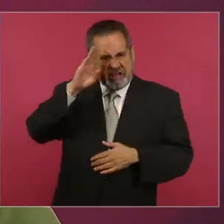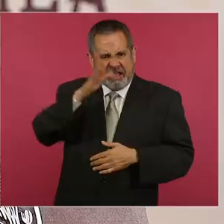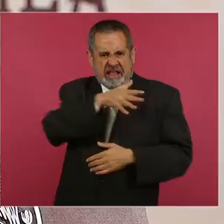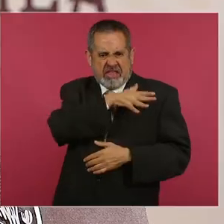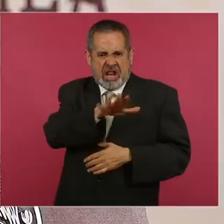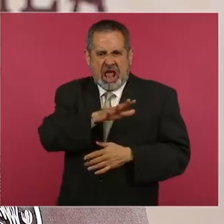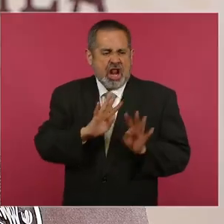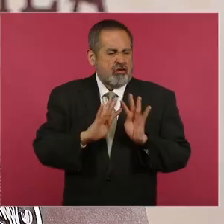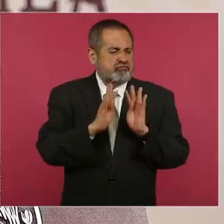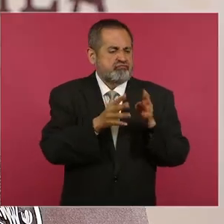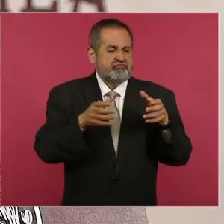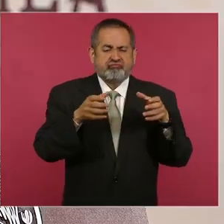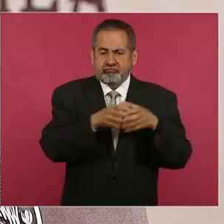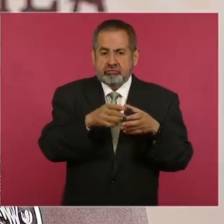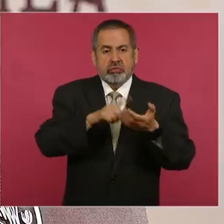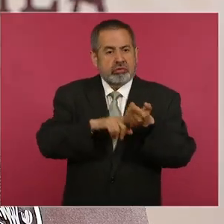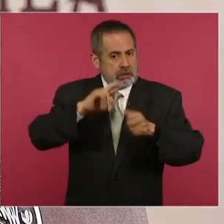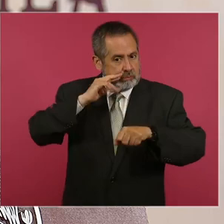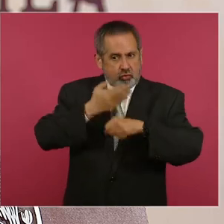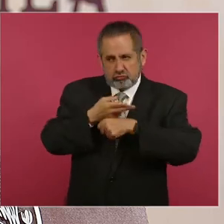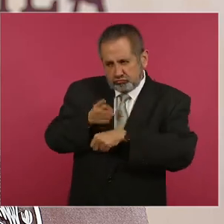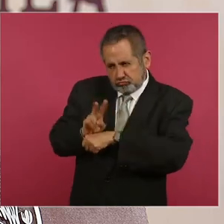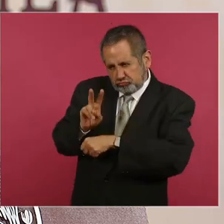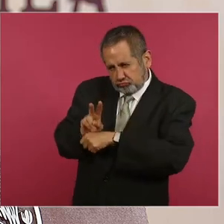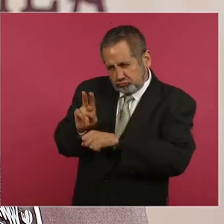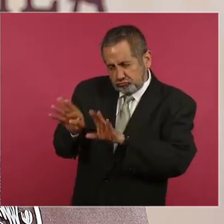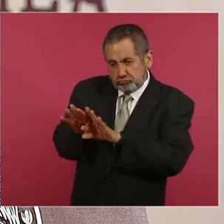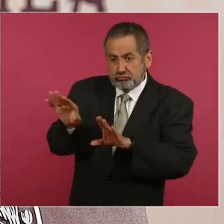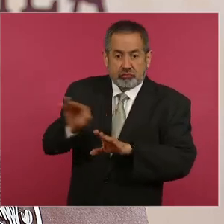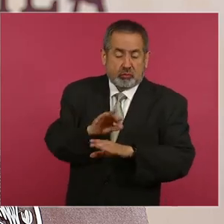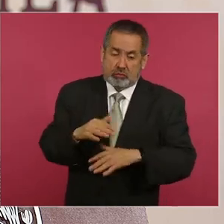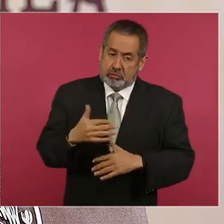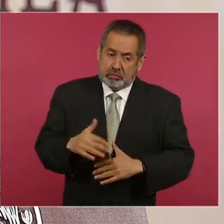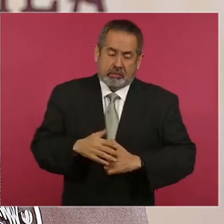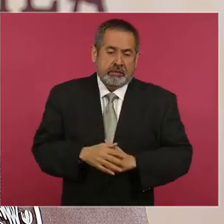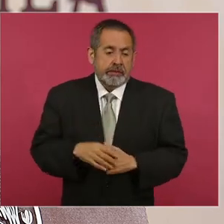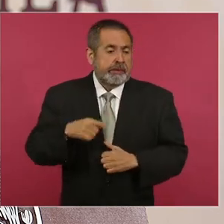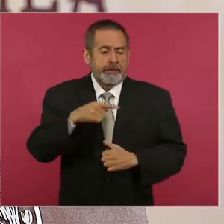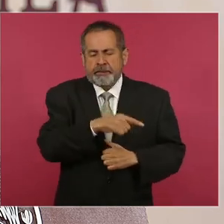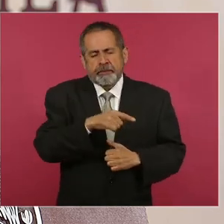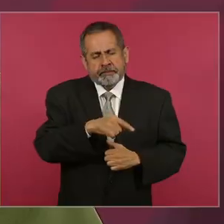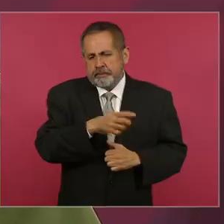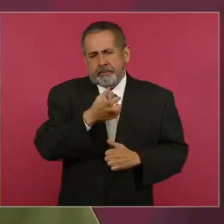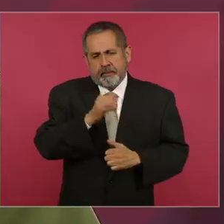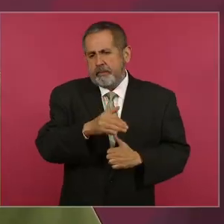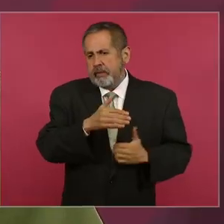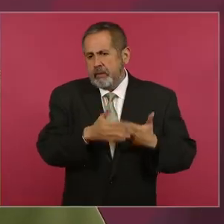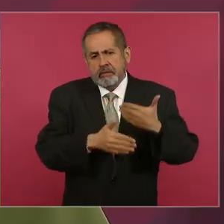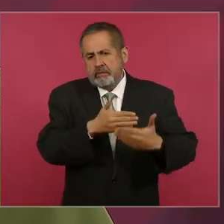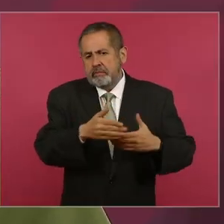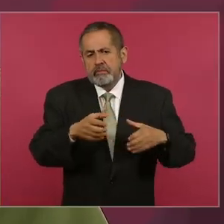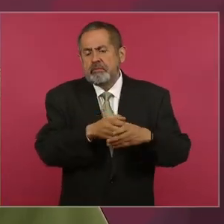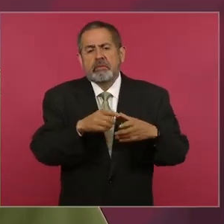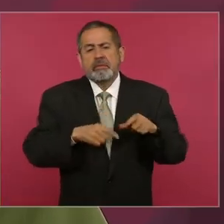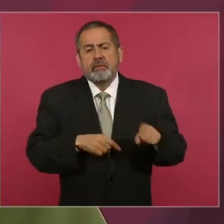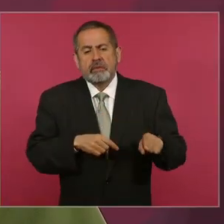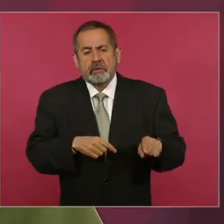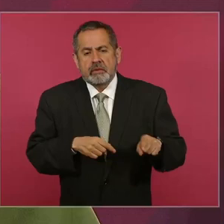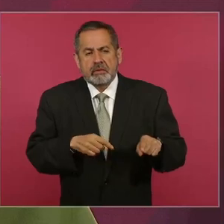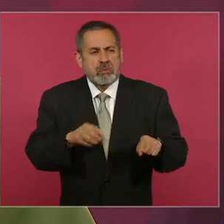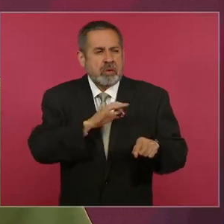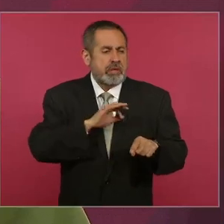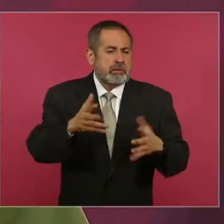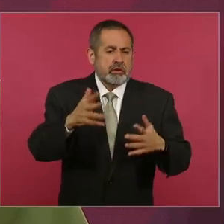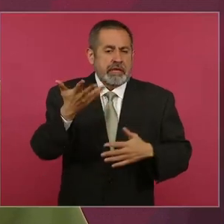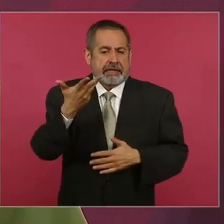que tiene esa responsabilidad. Es un trabajo que se lleva a cabo a través de 10